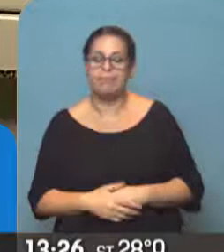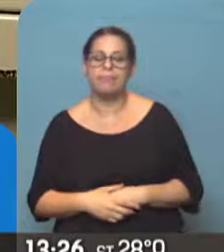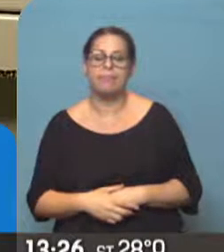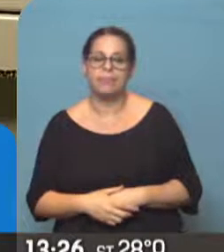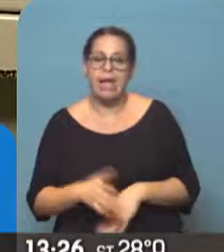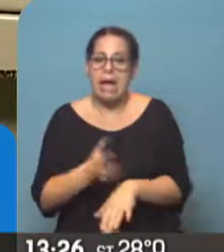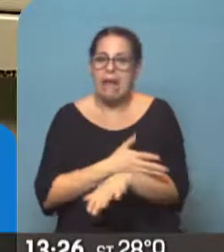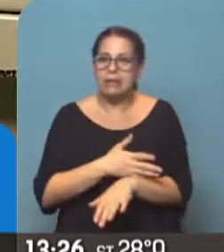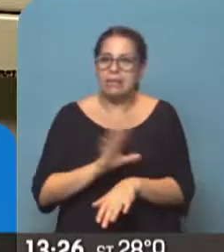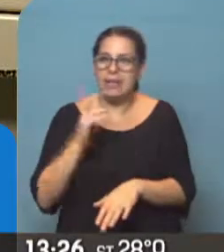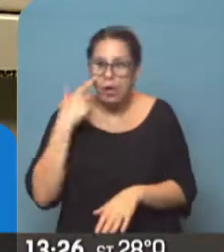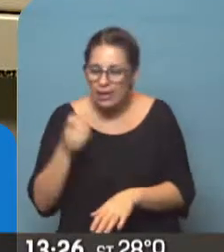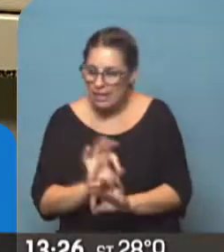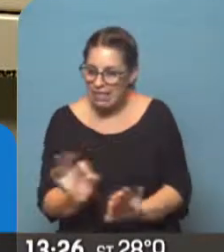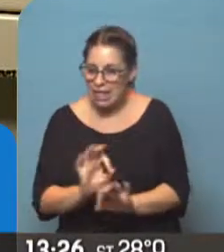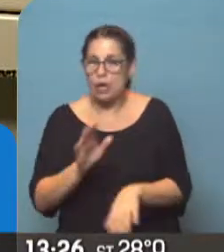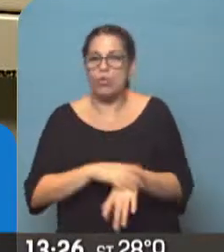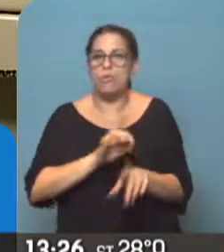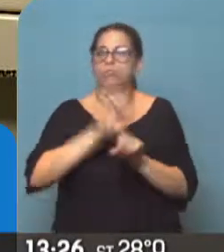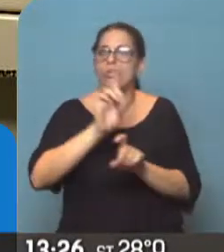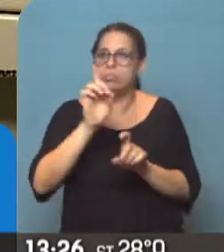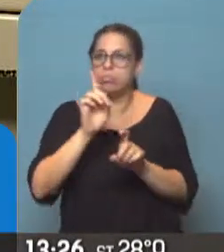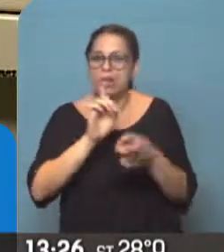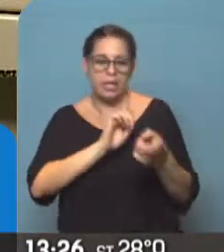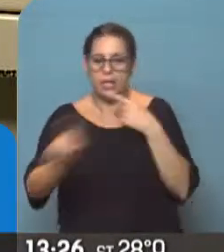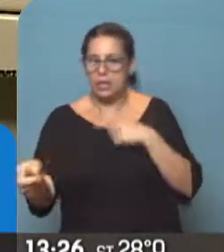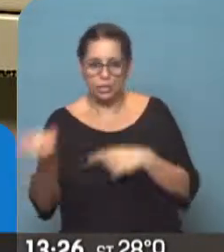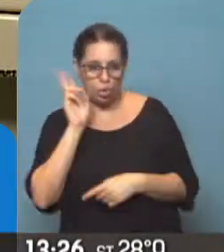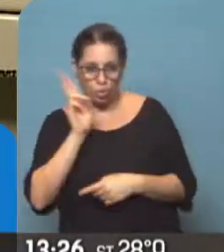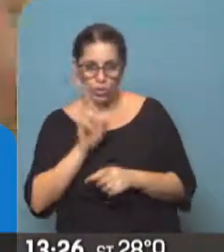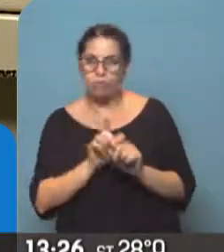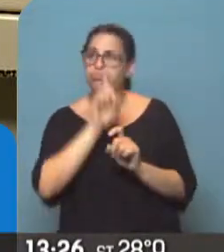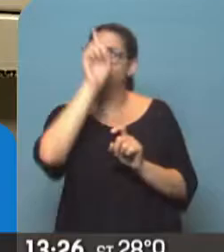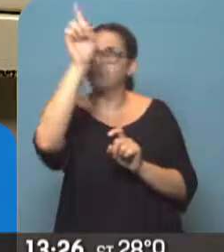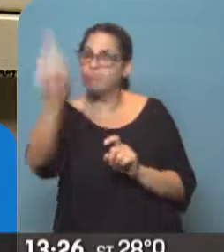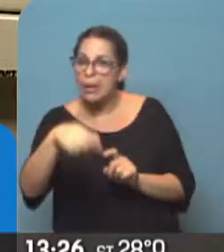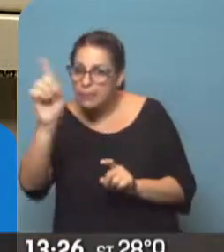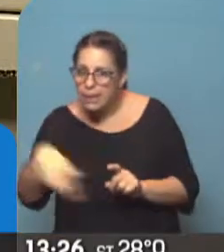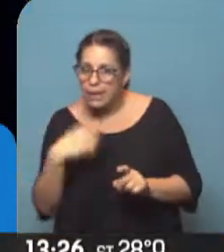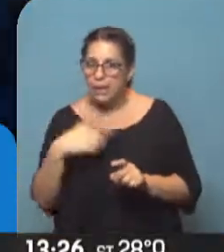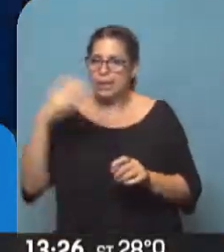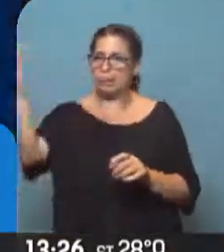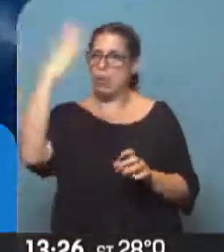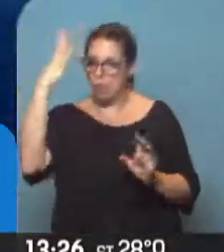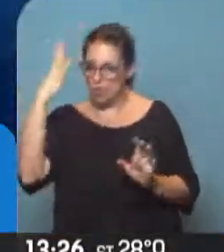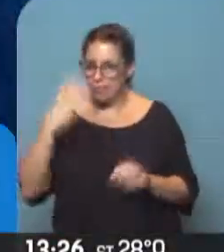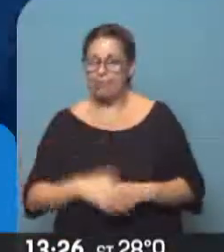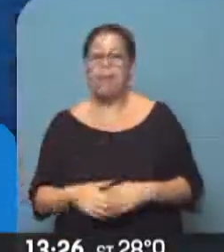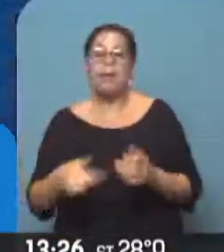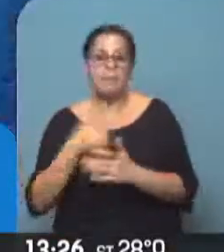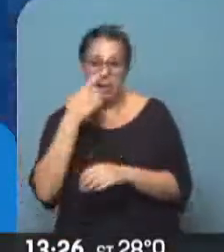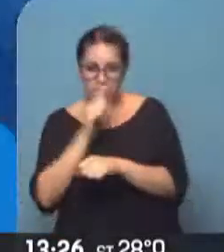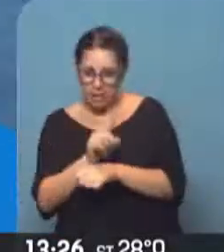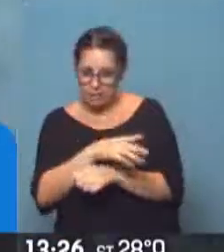anuncio porque se tiene un cohete y vino el ruido se tiró una bengala y vino el relámpago pero los